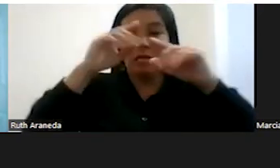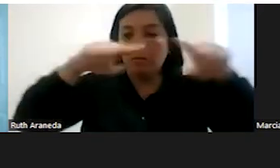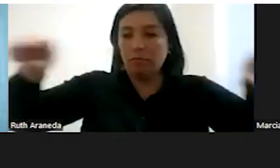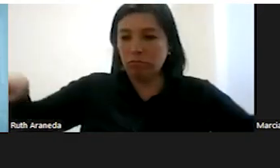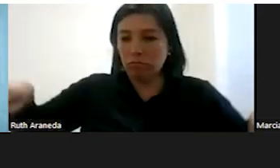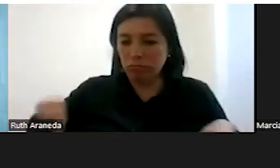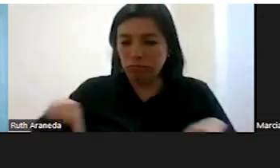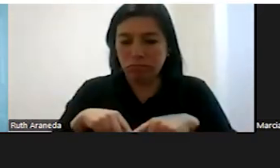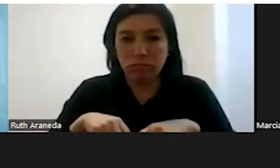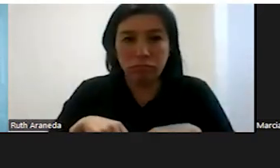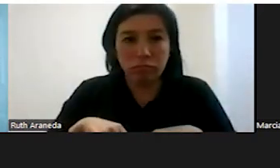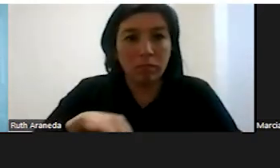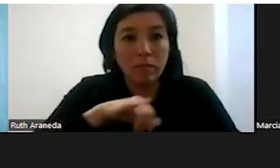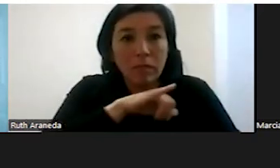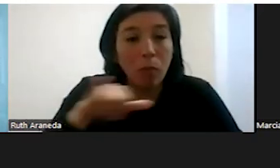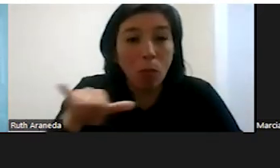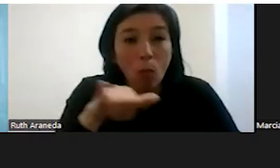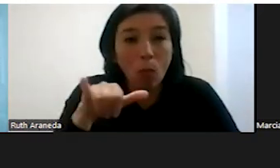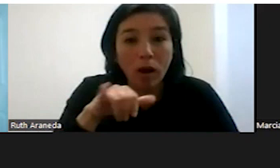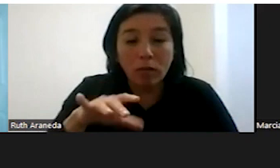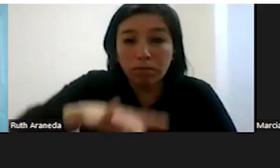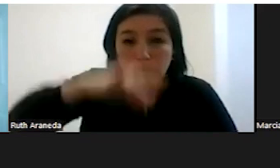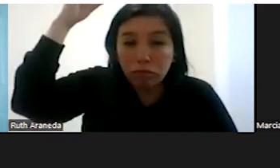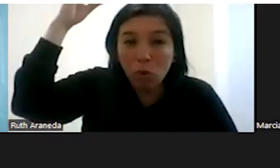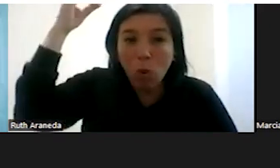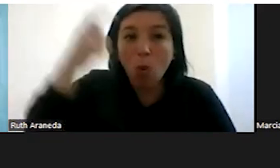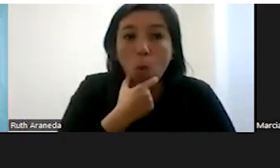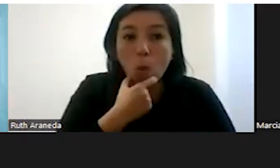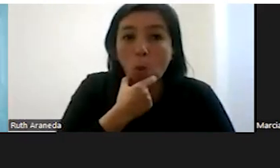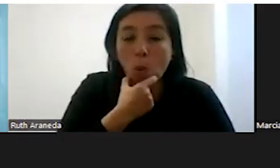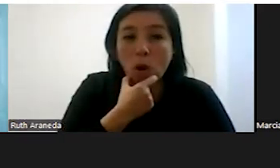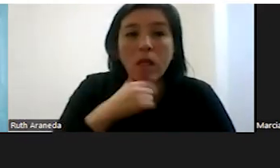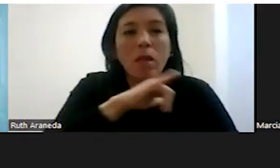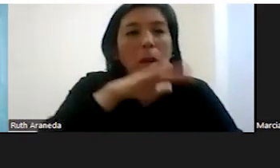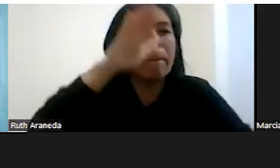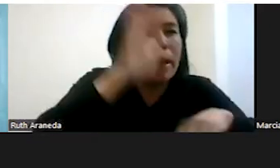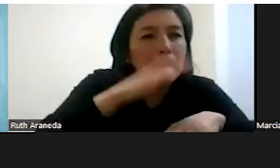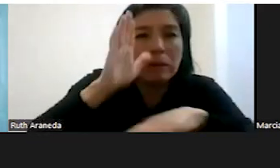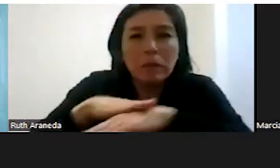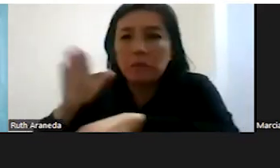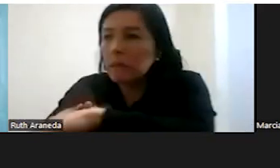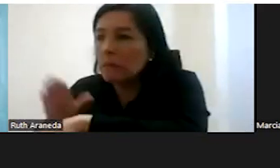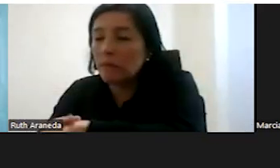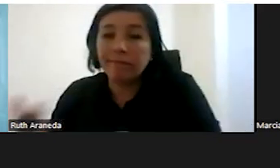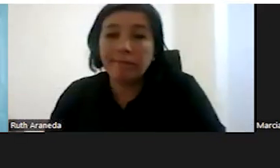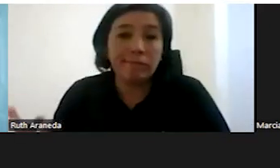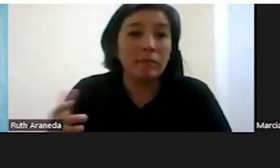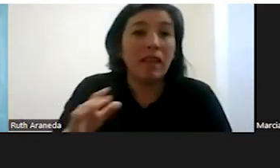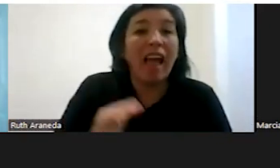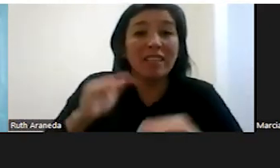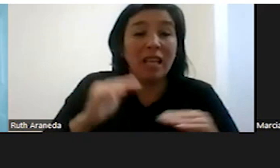pueden poner ni una ventana nueva porque tiene que tener permiso el Consejo de Monumentos, etcétera, etcétera. Muchas veces no tienen